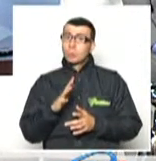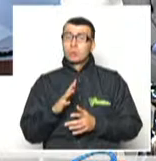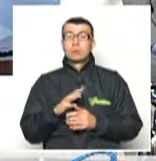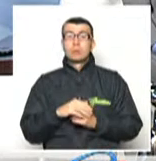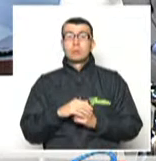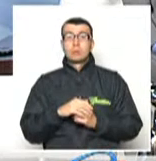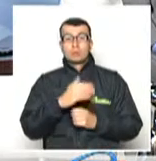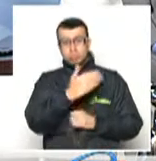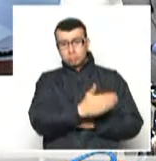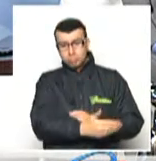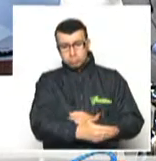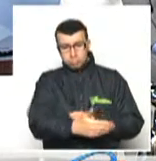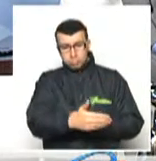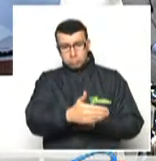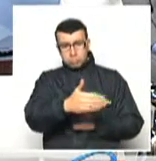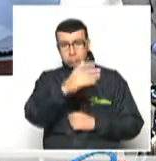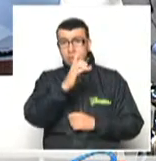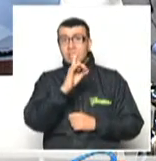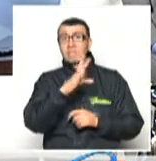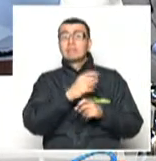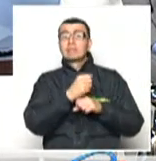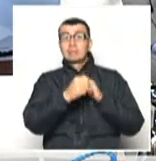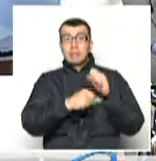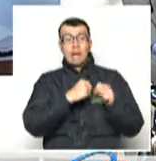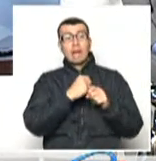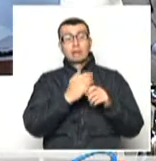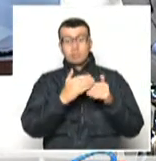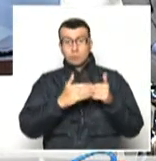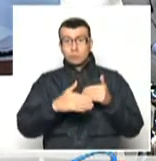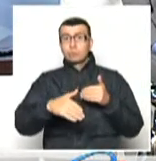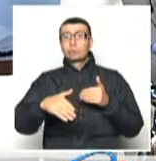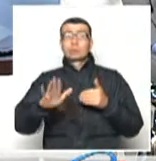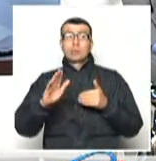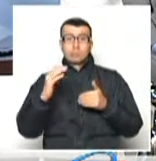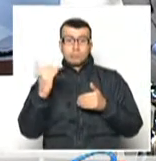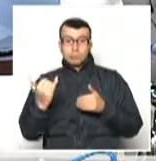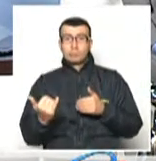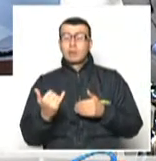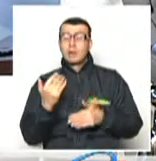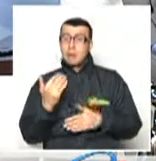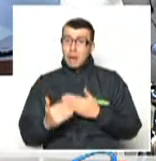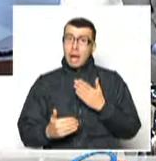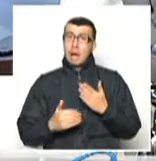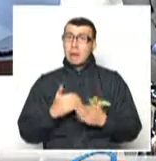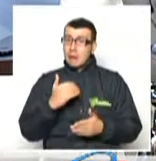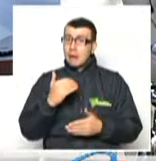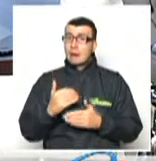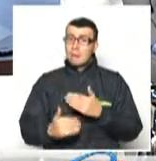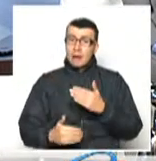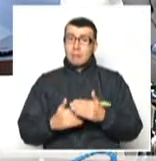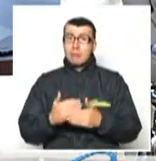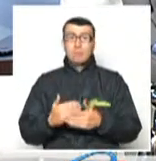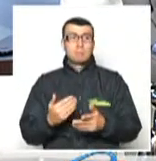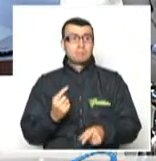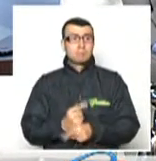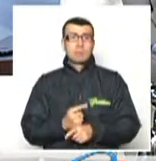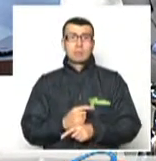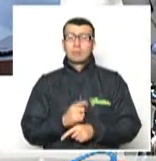desde la edad de los 15 años en adelante y me fue progresando, y cuando ya me